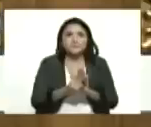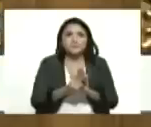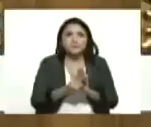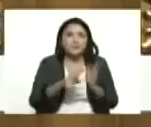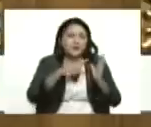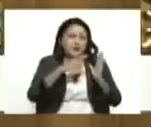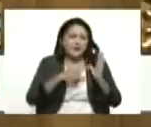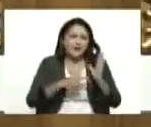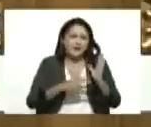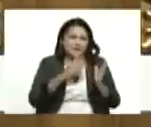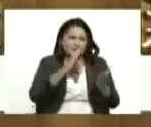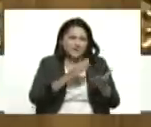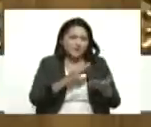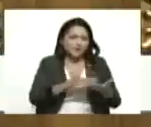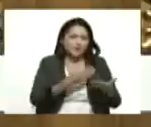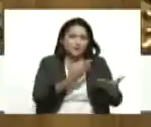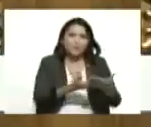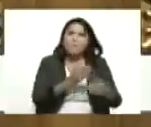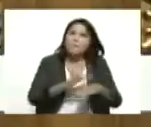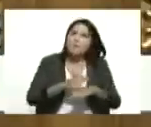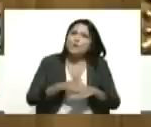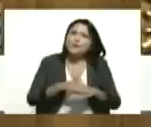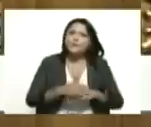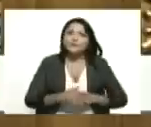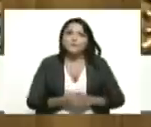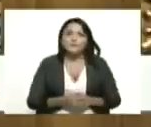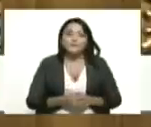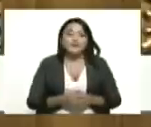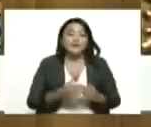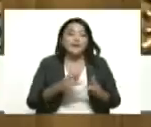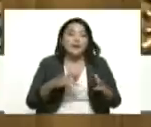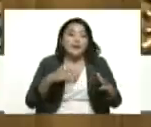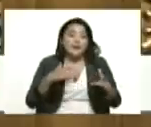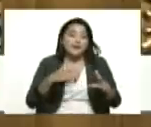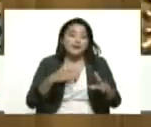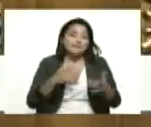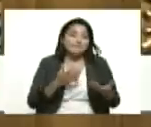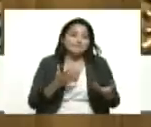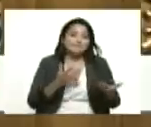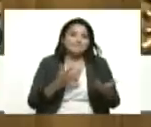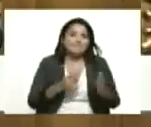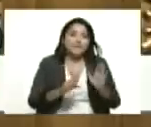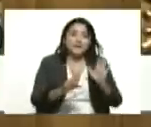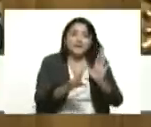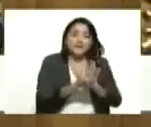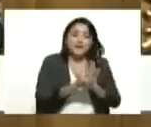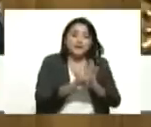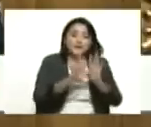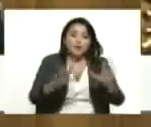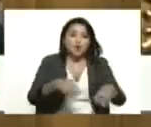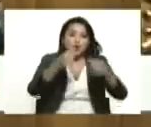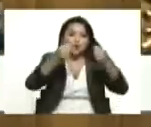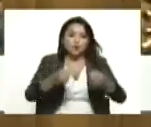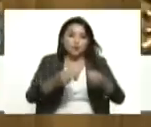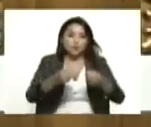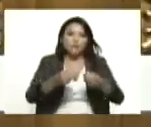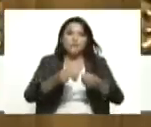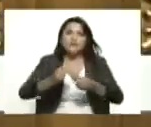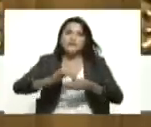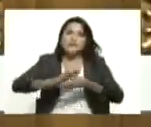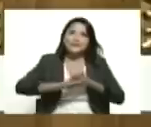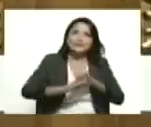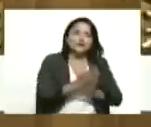la exposición de motivos directamente. Las actividades delictivas, ley orgánica de extinción de dominio.